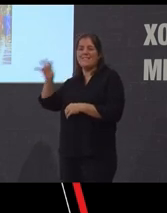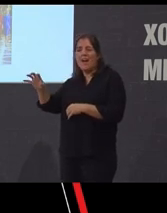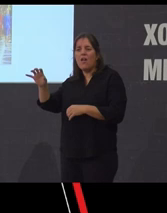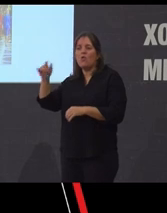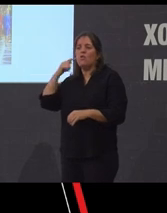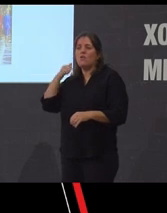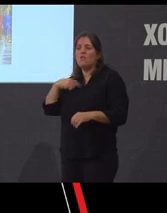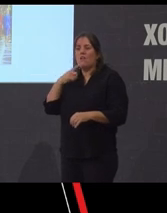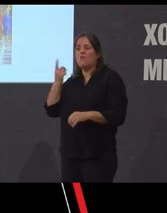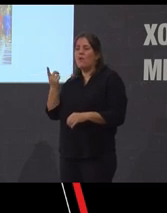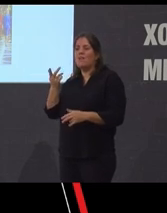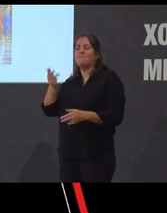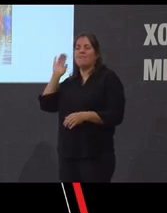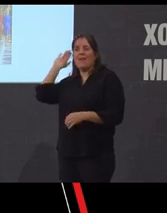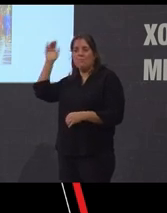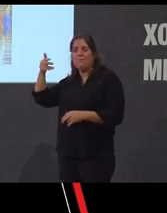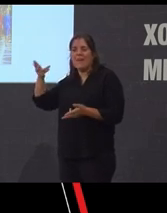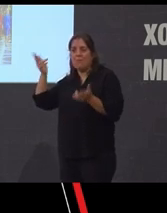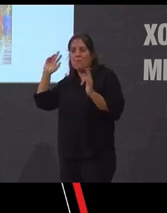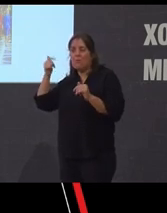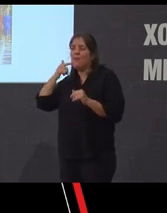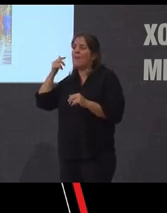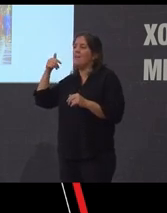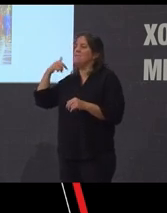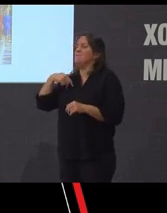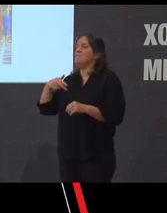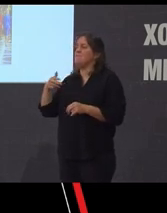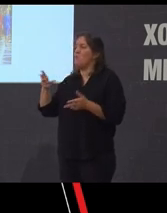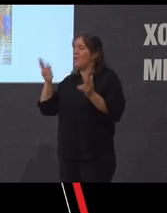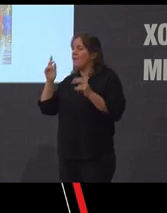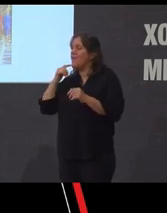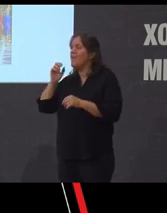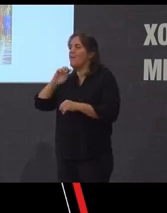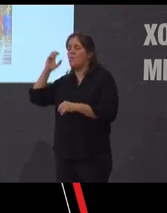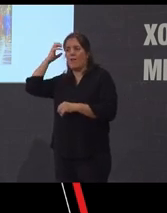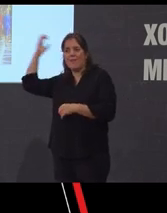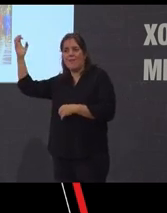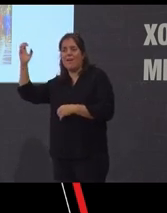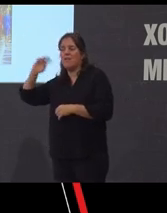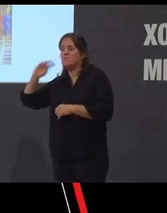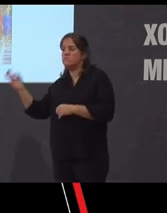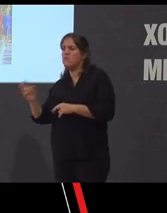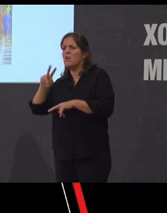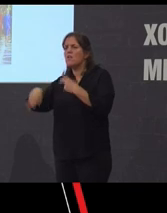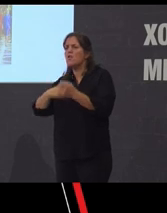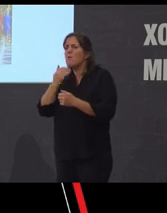siquera ningún plan de reforma democratizadora